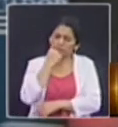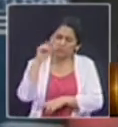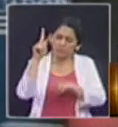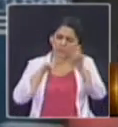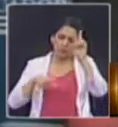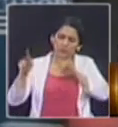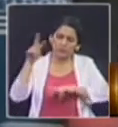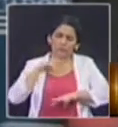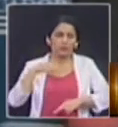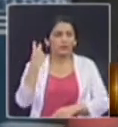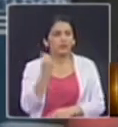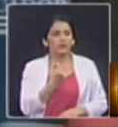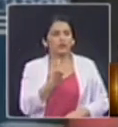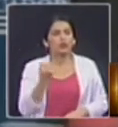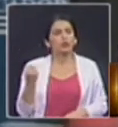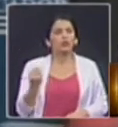permite